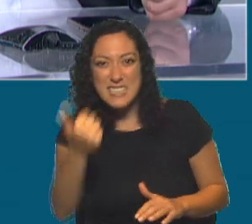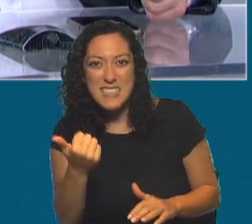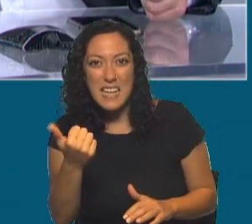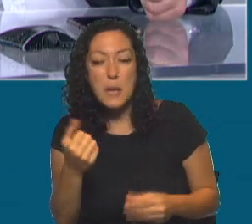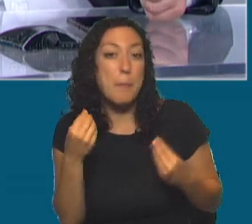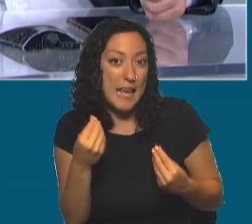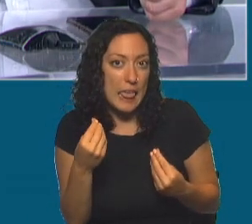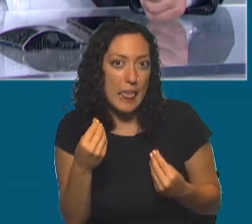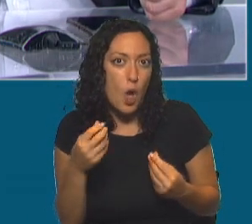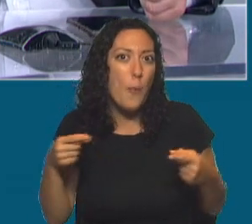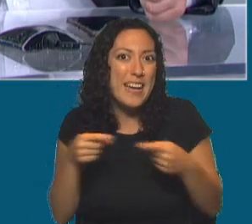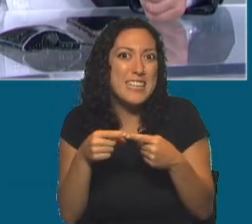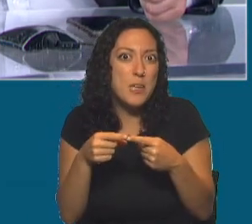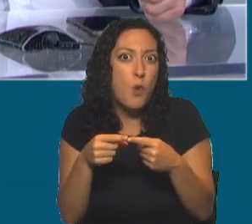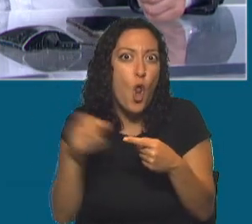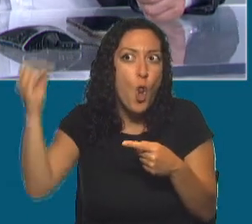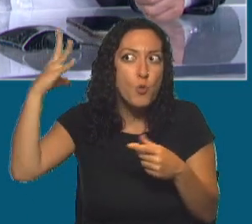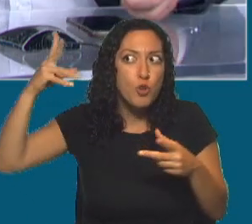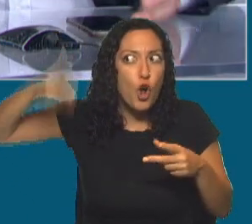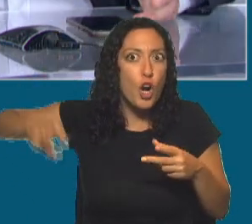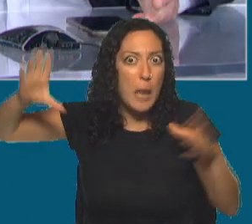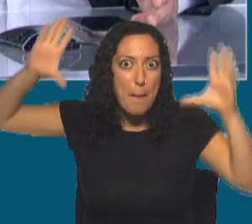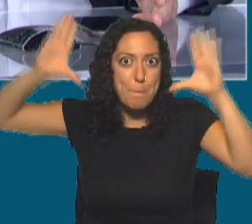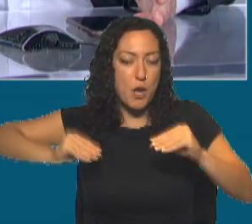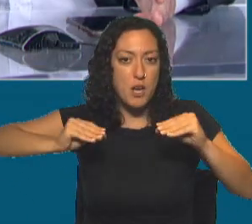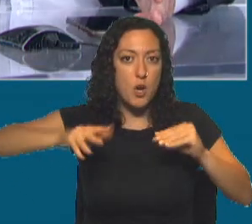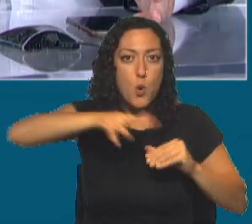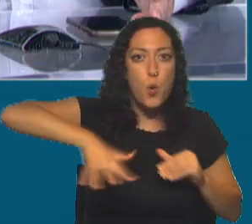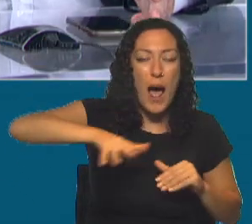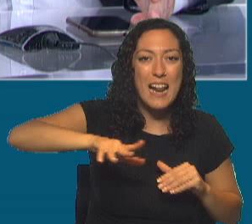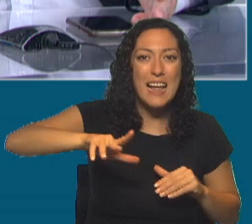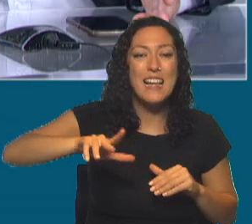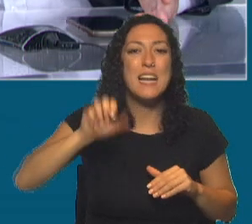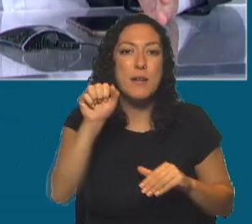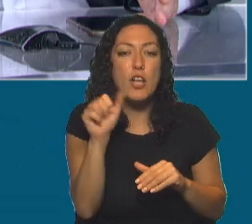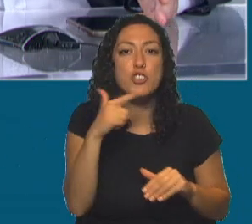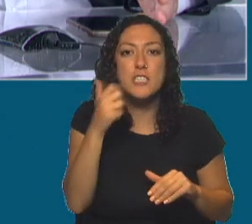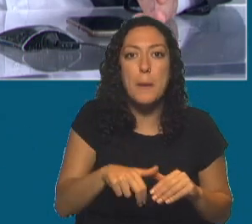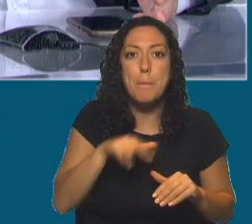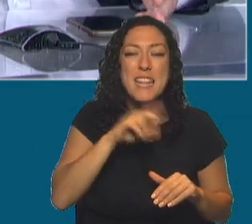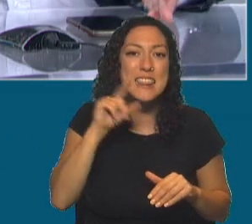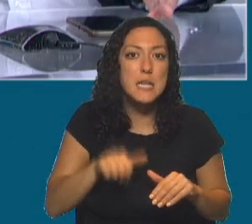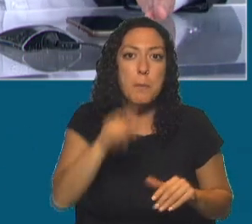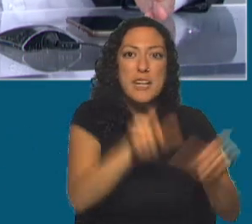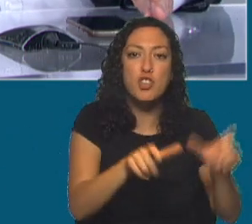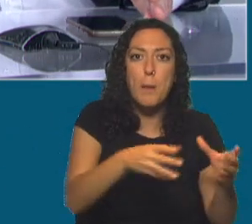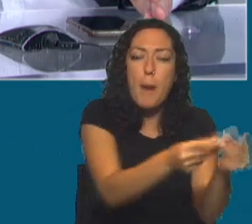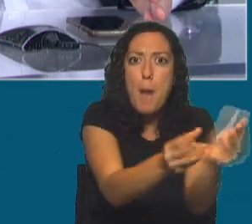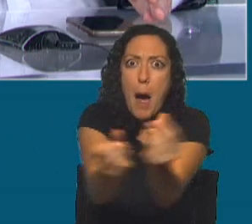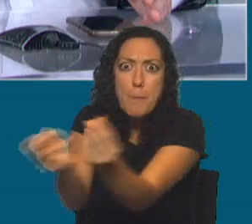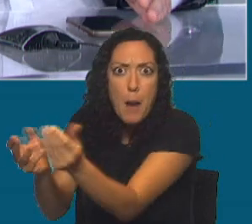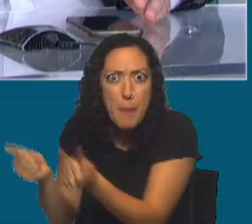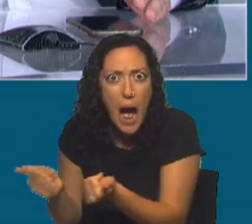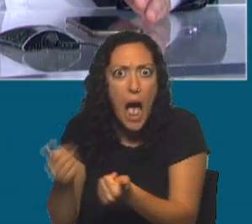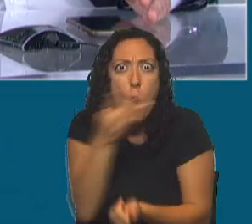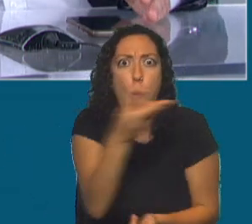que se apagaba la luz en General Libertador San Martín, desaparecía gente. 400 personas